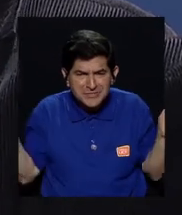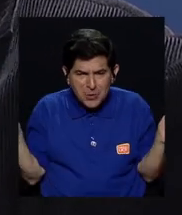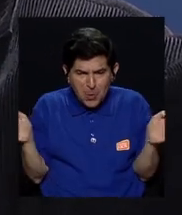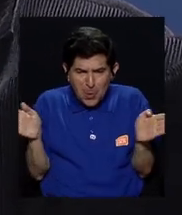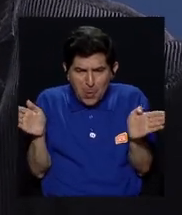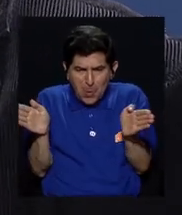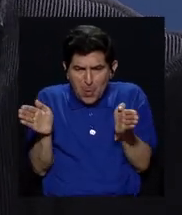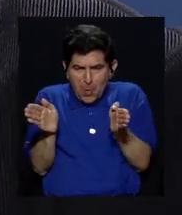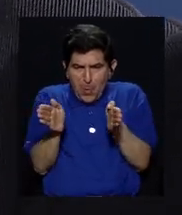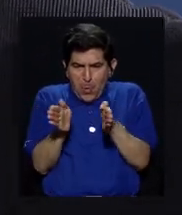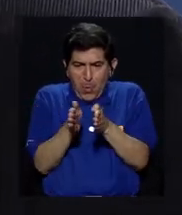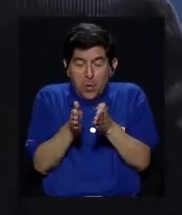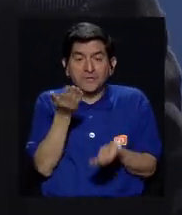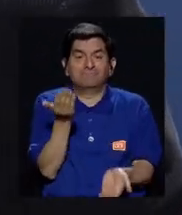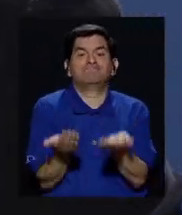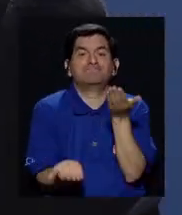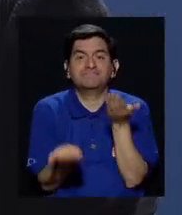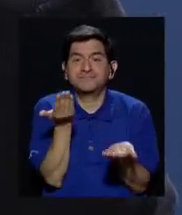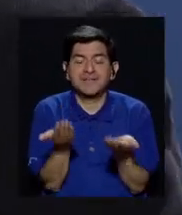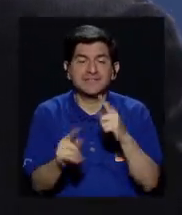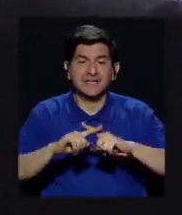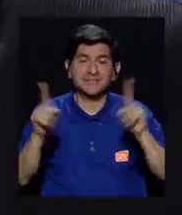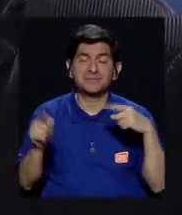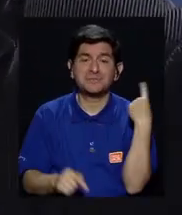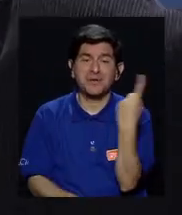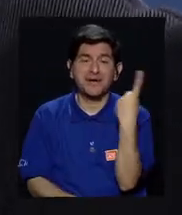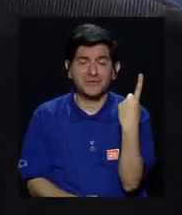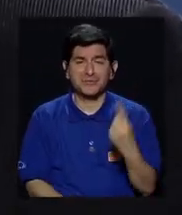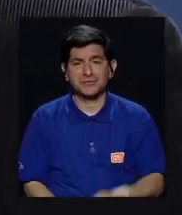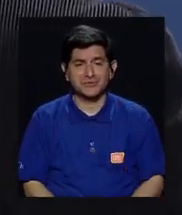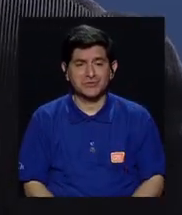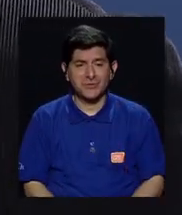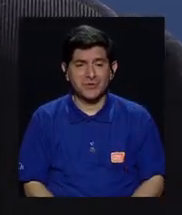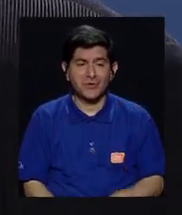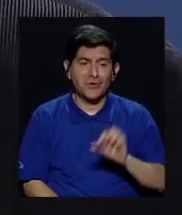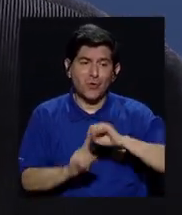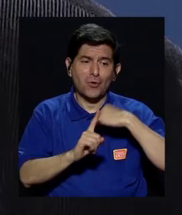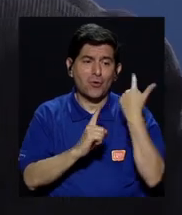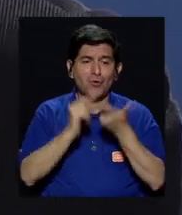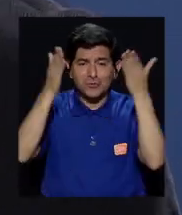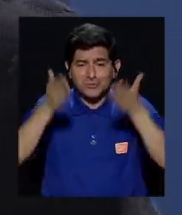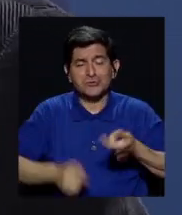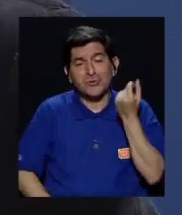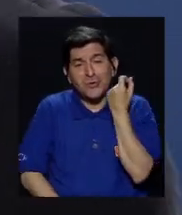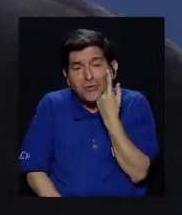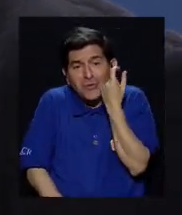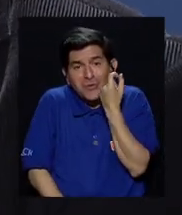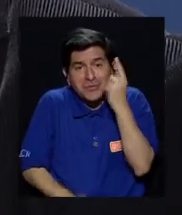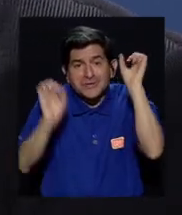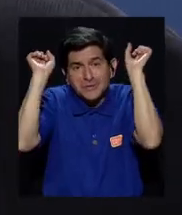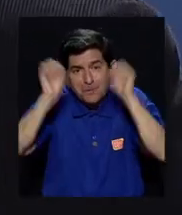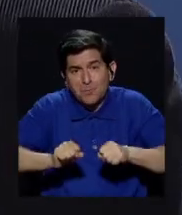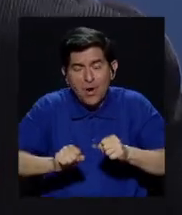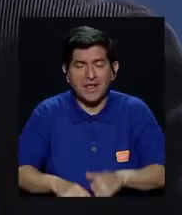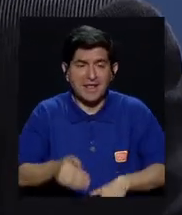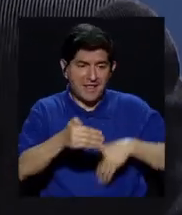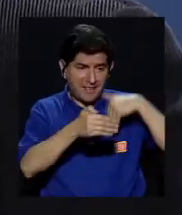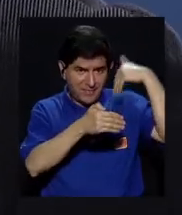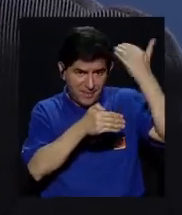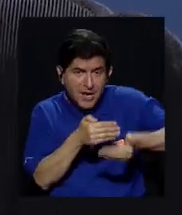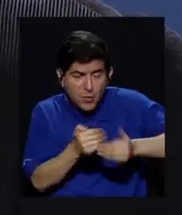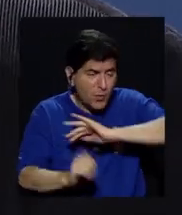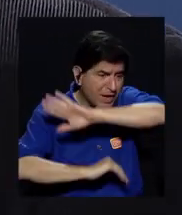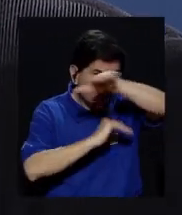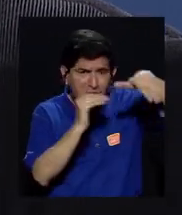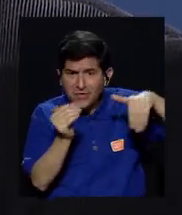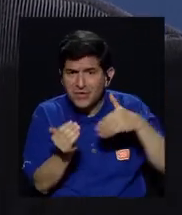acortaban un poquito pudiera ser pero es que eso sólo de punto había que buscar un sociólogo para que después no se interprete esto pudiera ser que después de